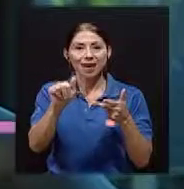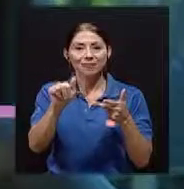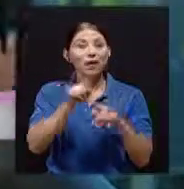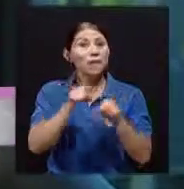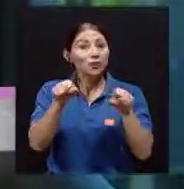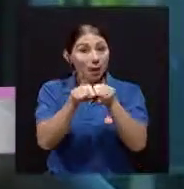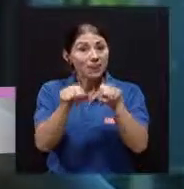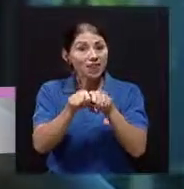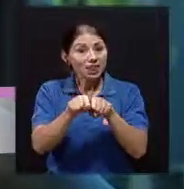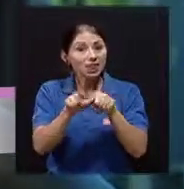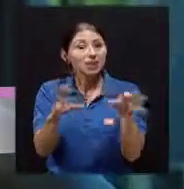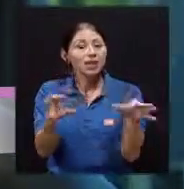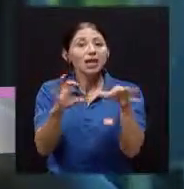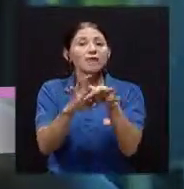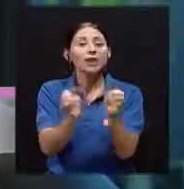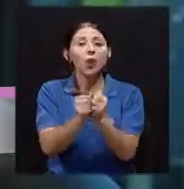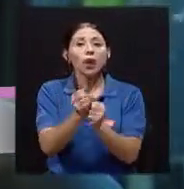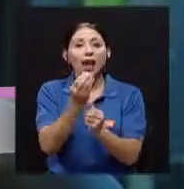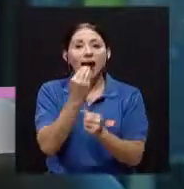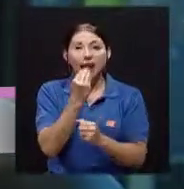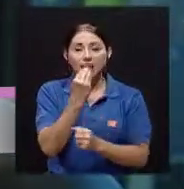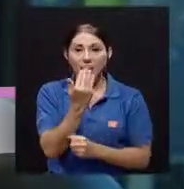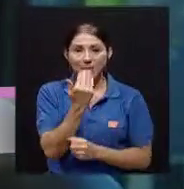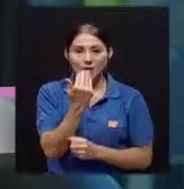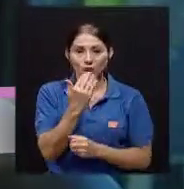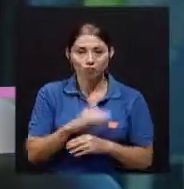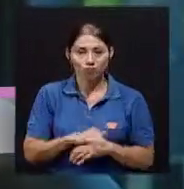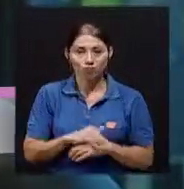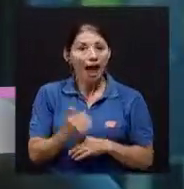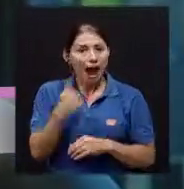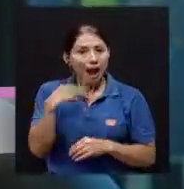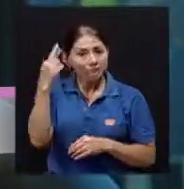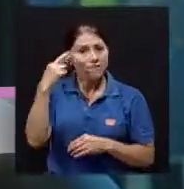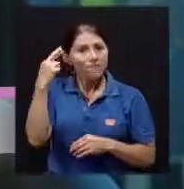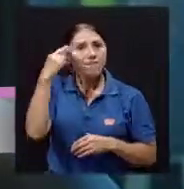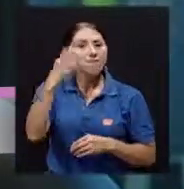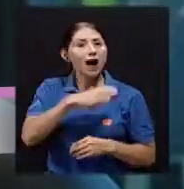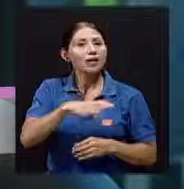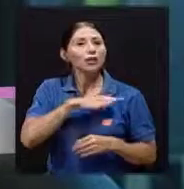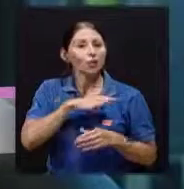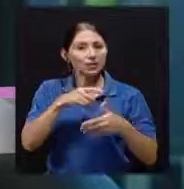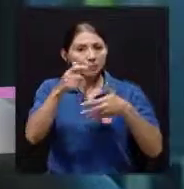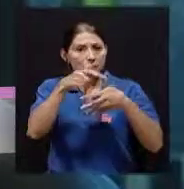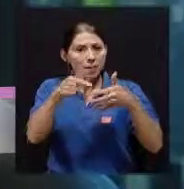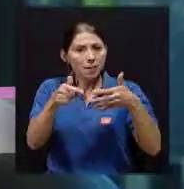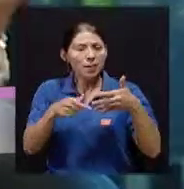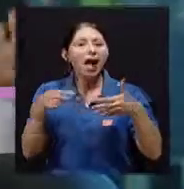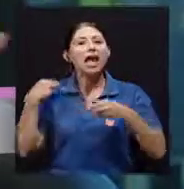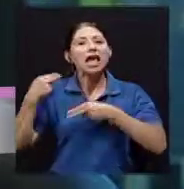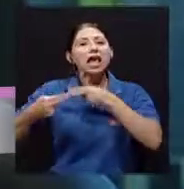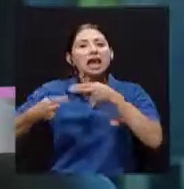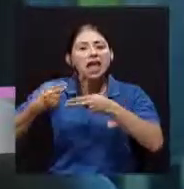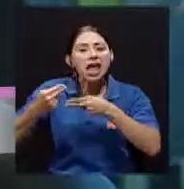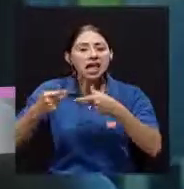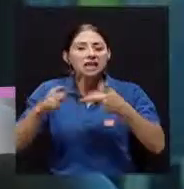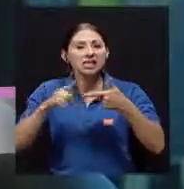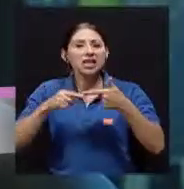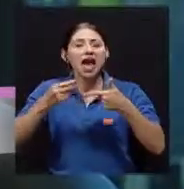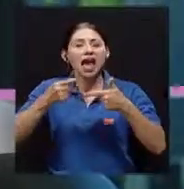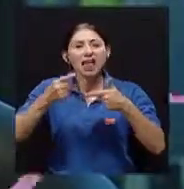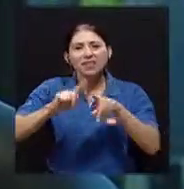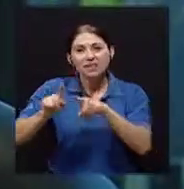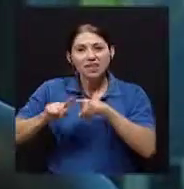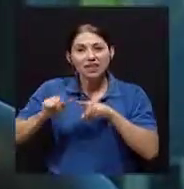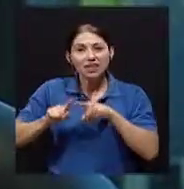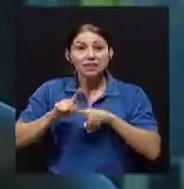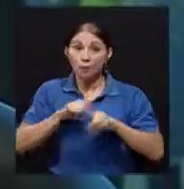aunque tengamos factores, y yo creo que en eso sí quiero hacer recalcar, aunque tengamos factores que nos condicionan, que la herencia, que, ¿verdad?